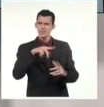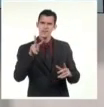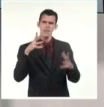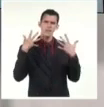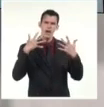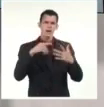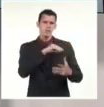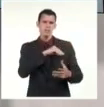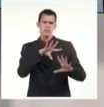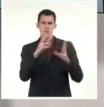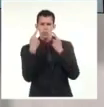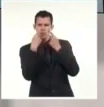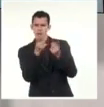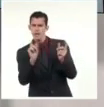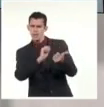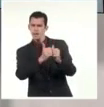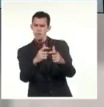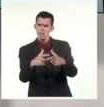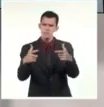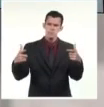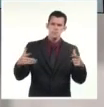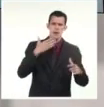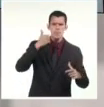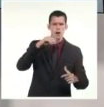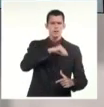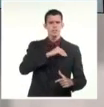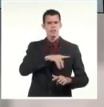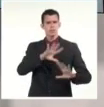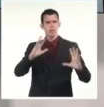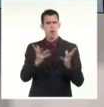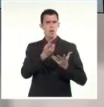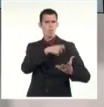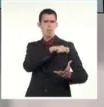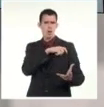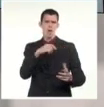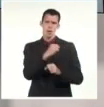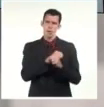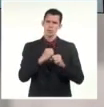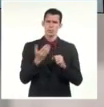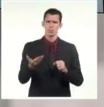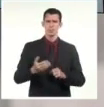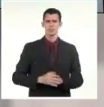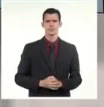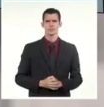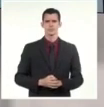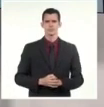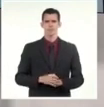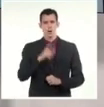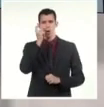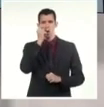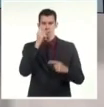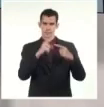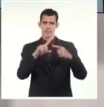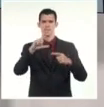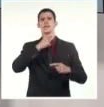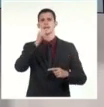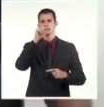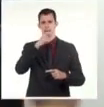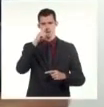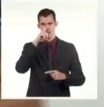el colega Guillermo Rodríguez obtuvo declaraciones de José Cedeño, director general de Educación Física y Deporte para Todos en el